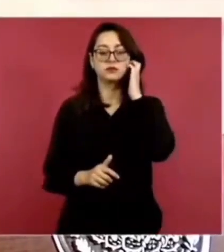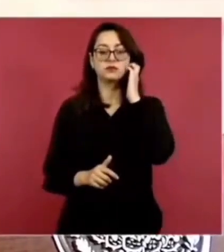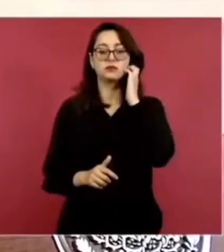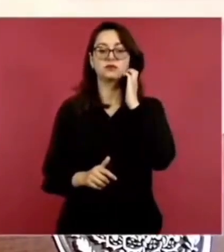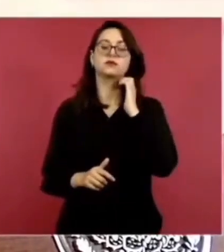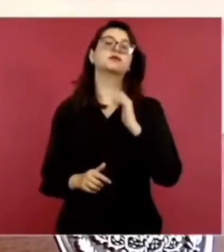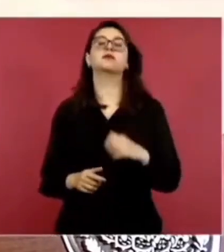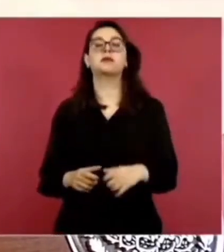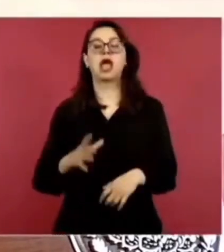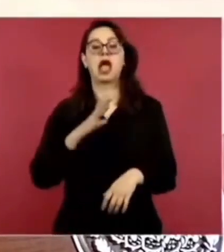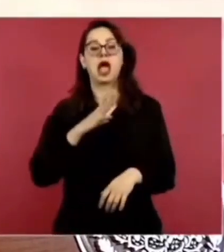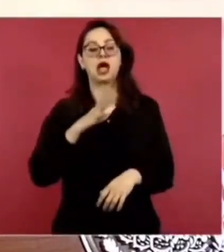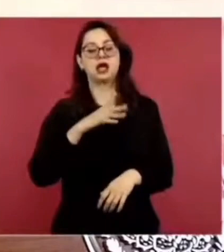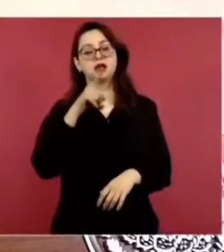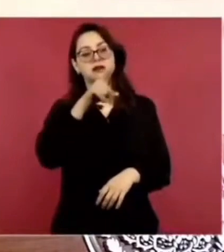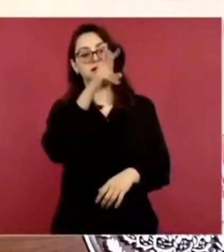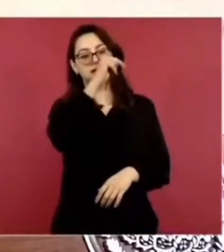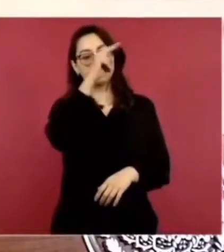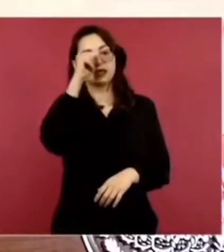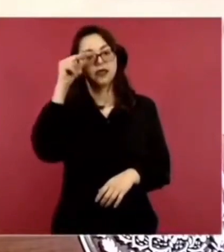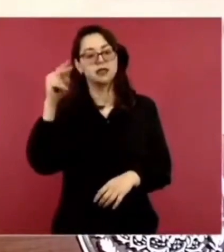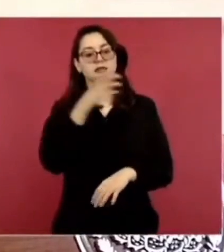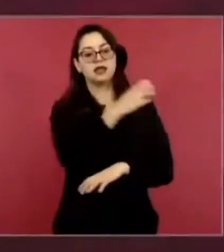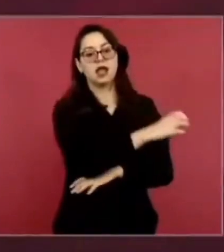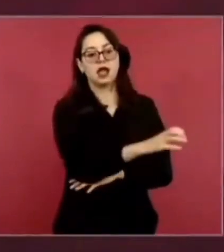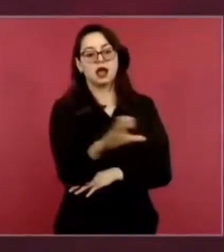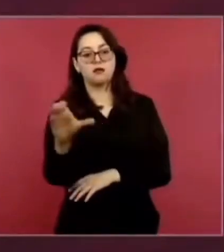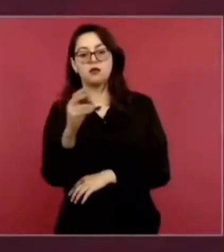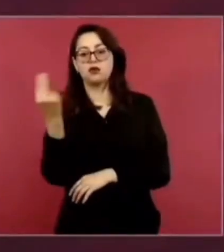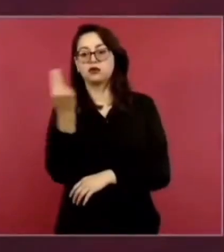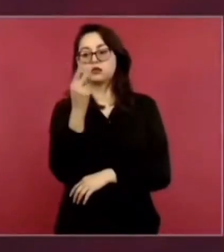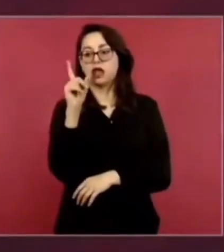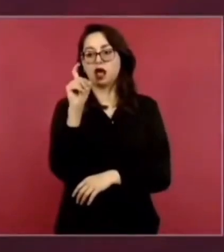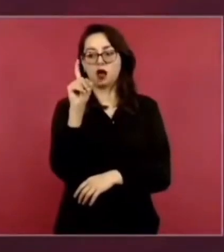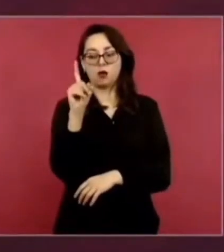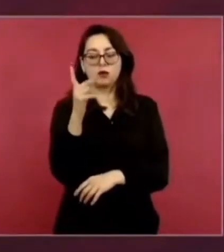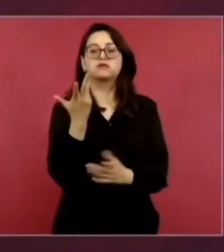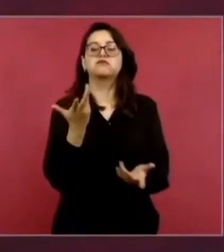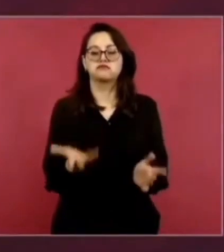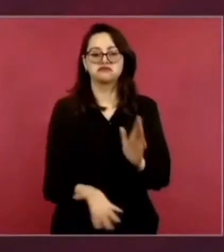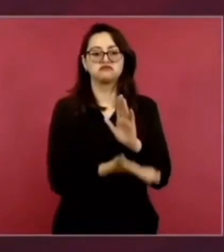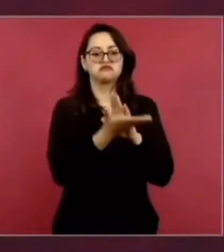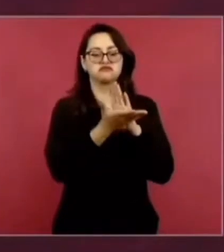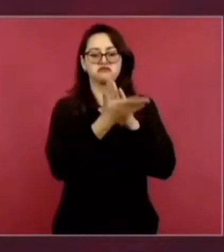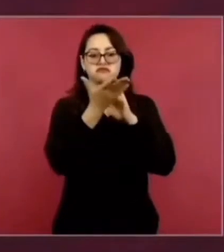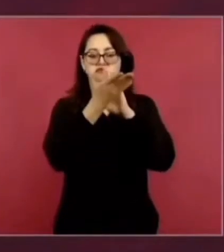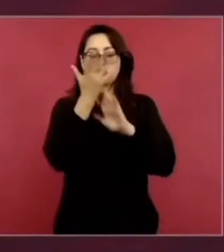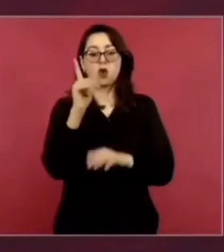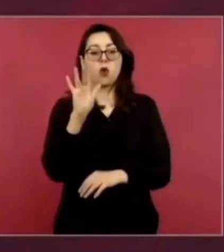Alejandro Gascón Mercado, en Nayarit, de 40,000 hectáreas.